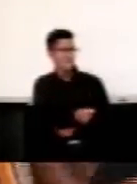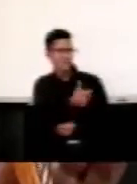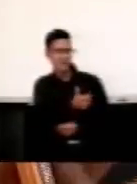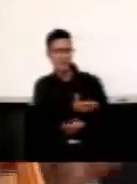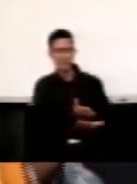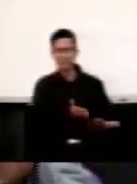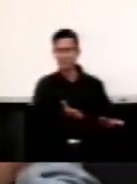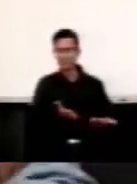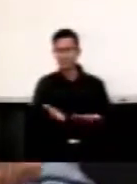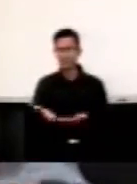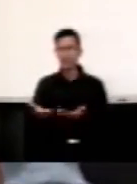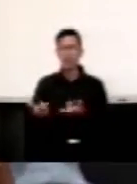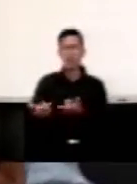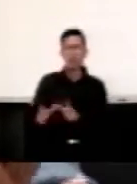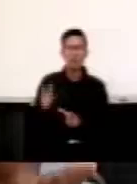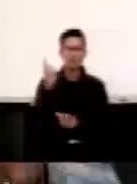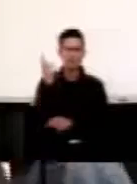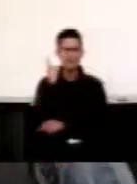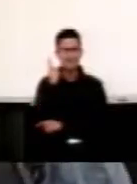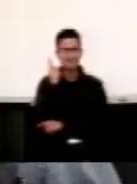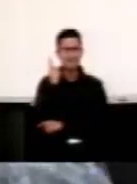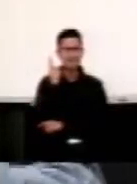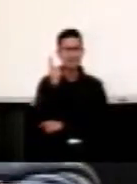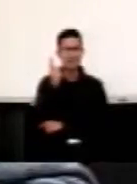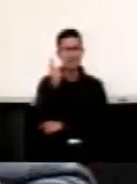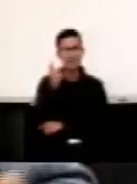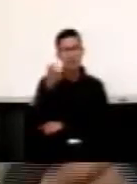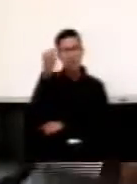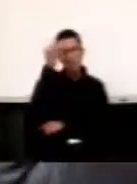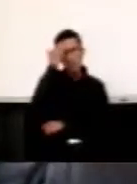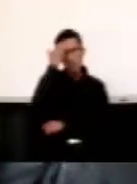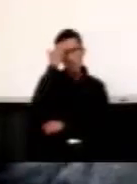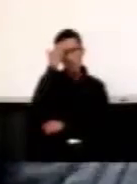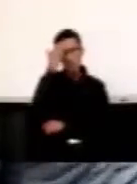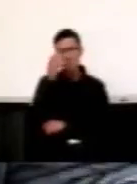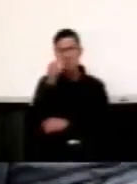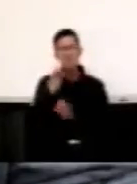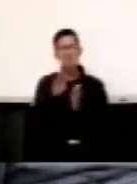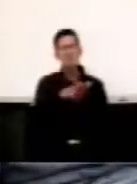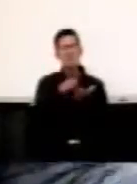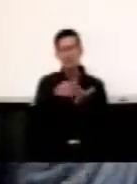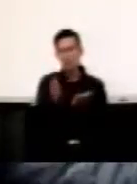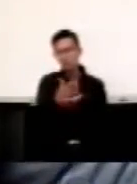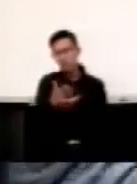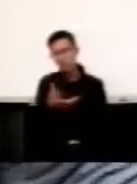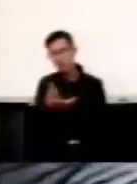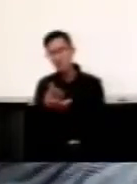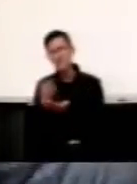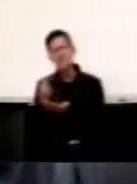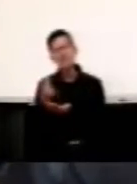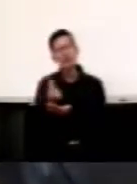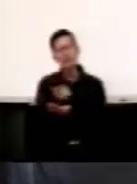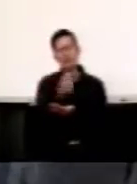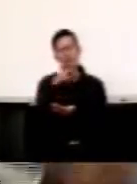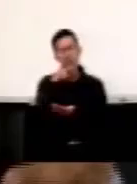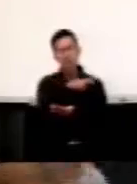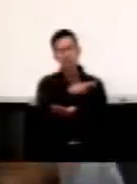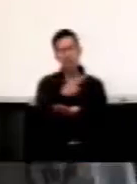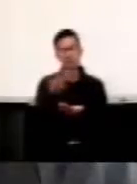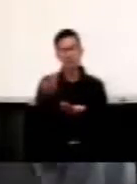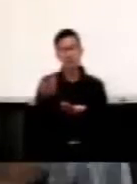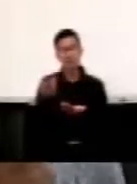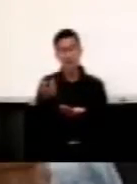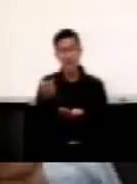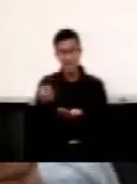los partidos y a los sistemas de partidos, en pocas páginas decirles, miren, eso es un sistema, esos son los partidos,